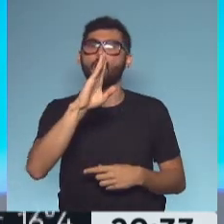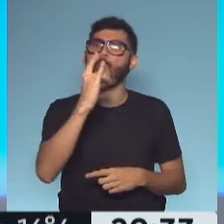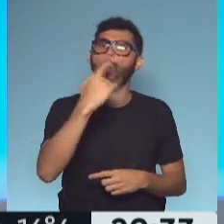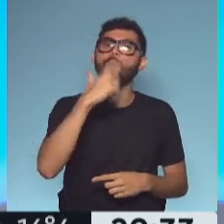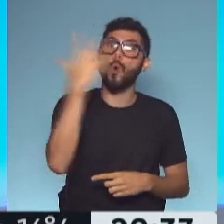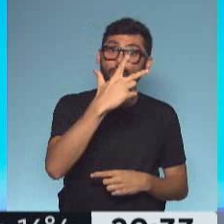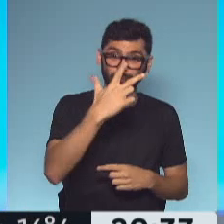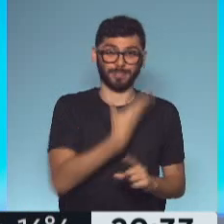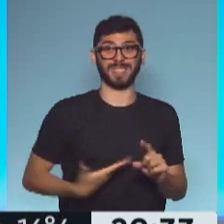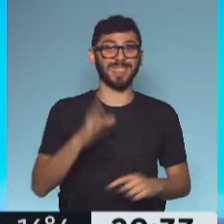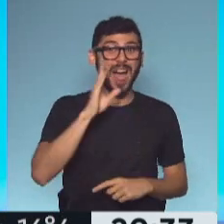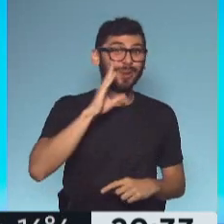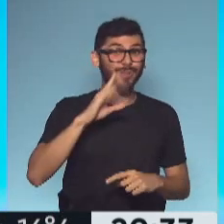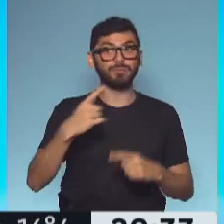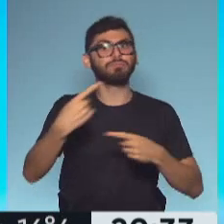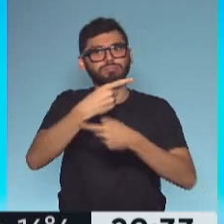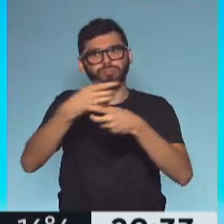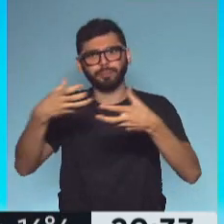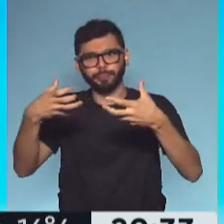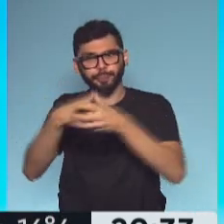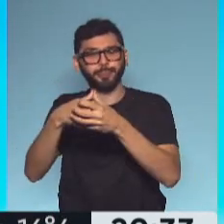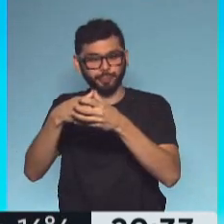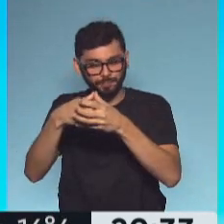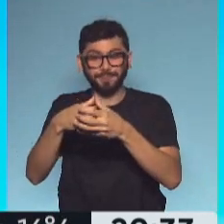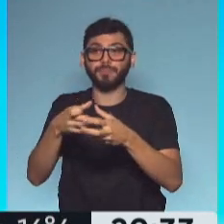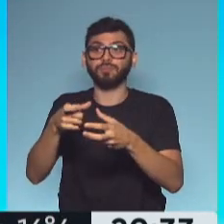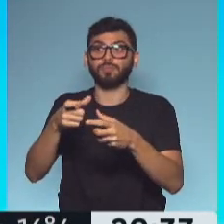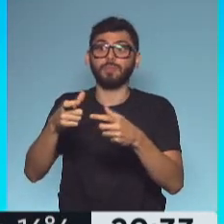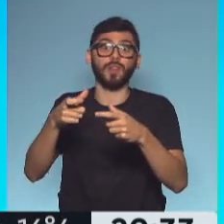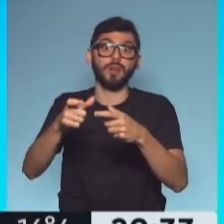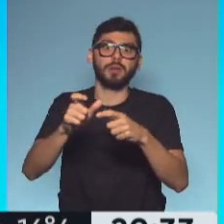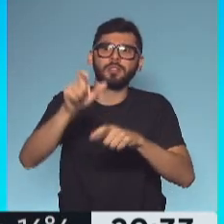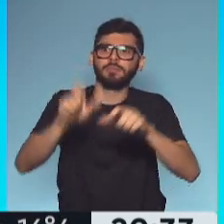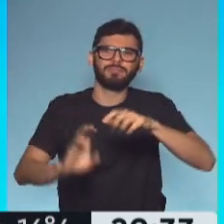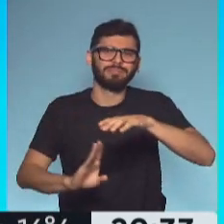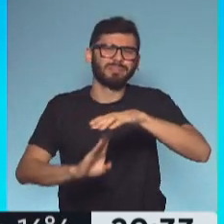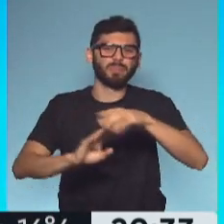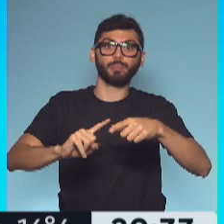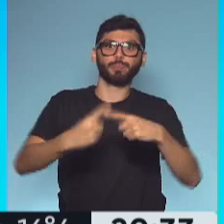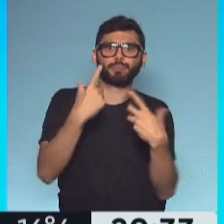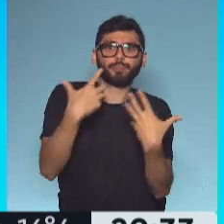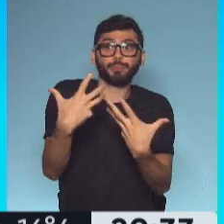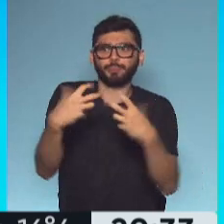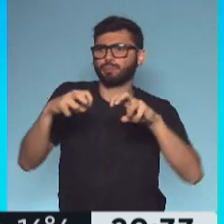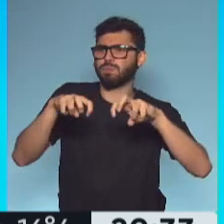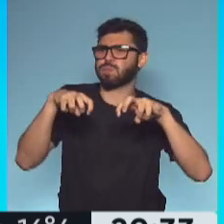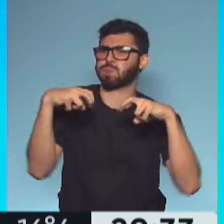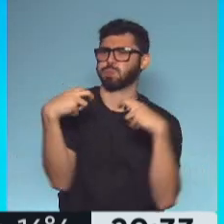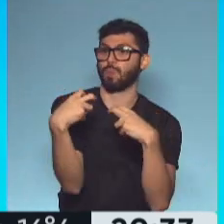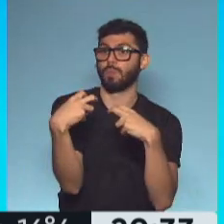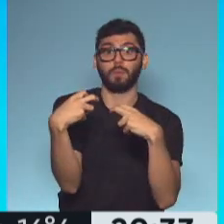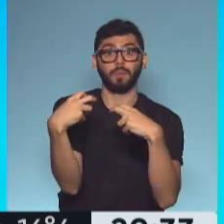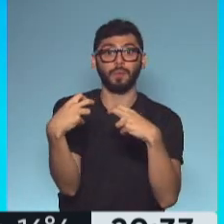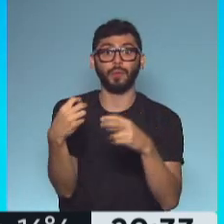presidente estadounidense, aquel día que había reunido a tantos líderes políticos de la región, pero dentro de ese